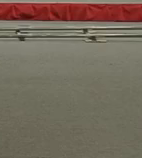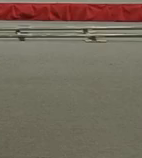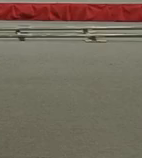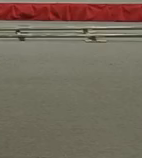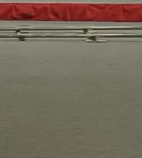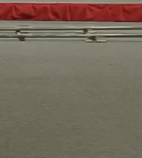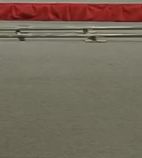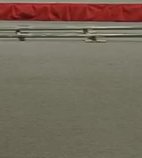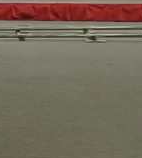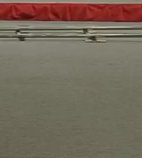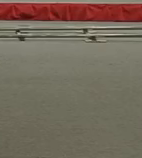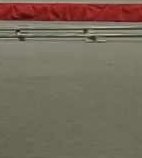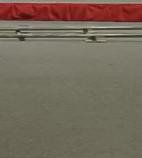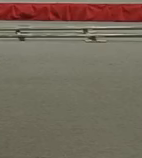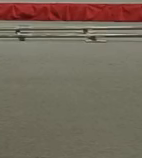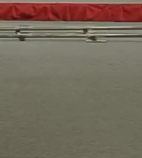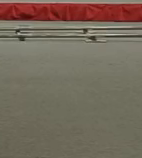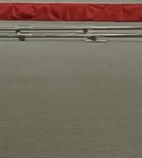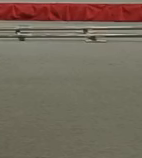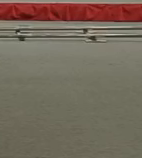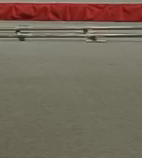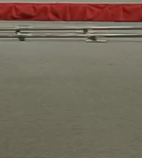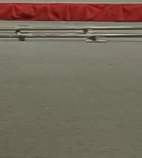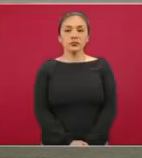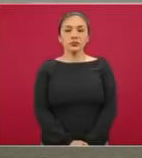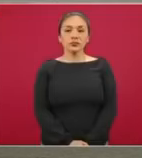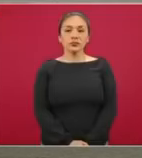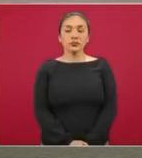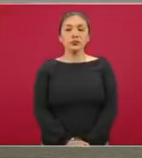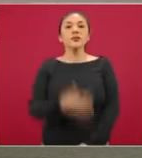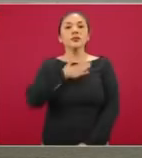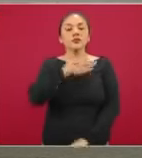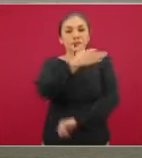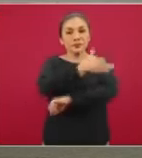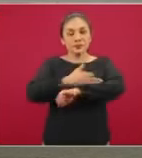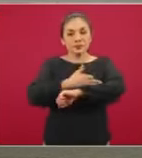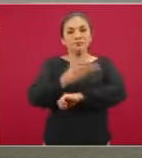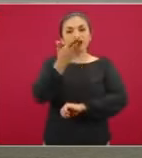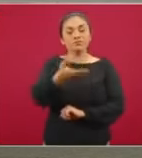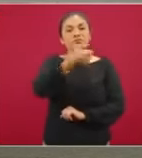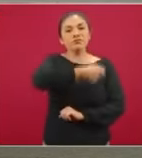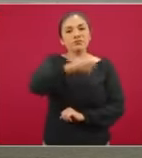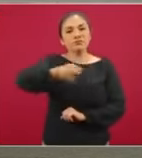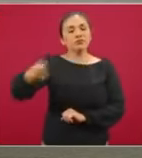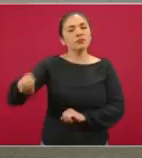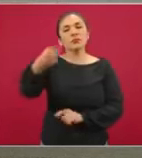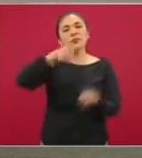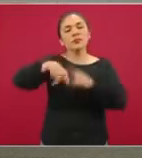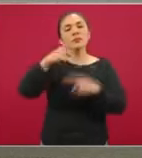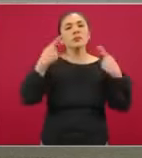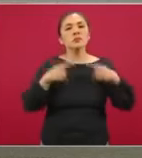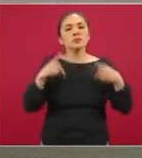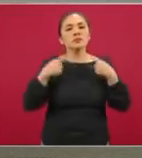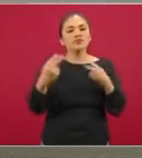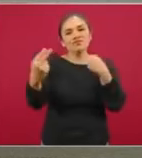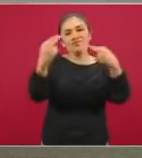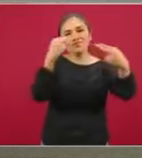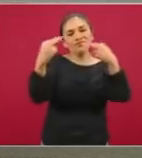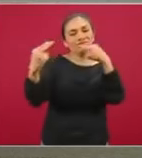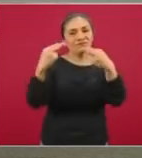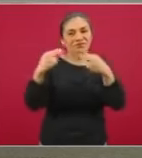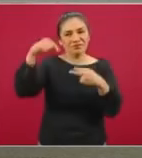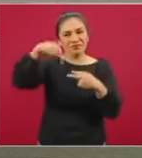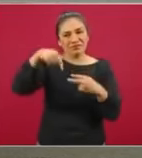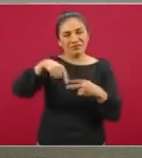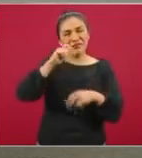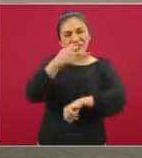Buenas tardes a todas y todos, en especial un saludo a las personas que nos sintonizan en